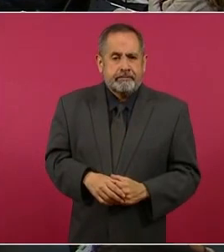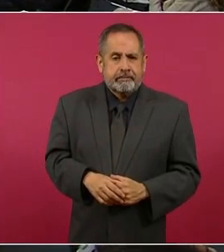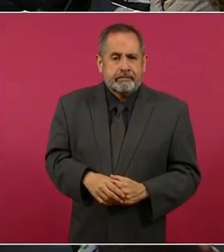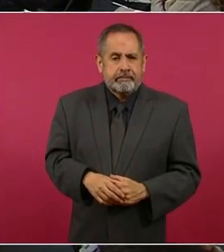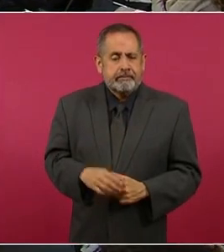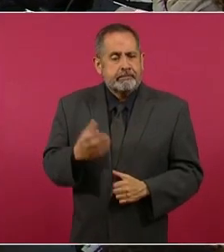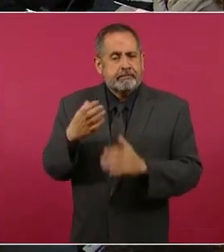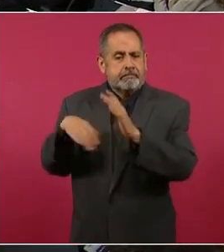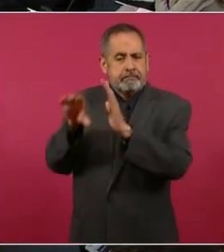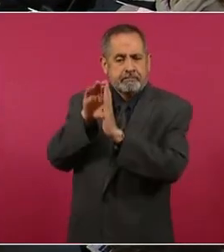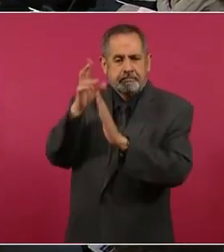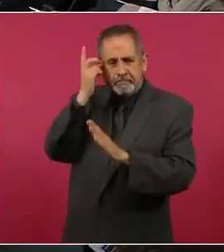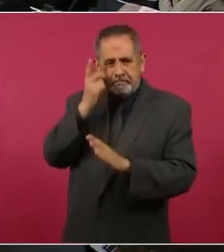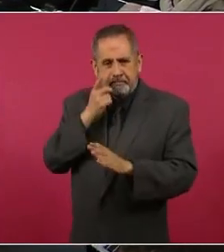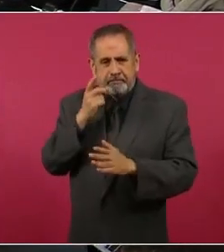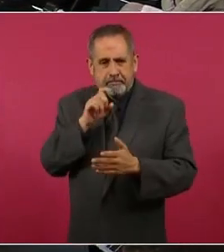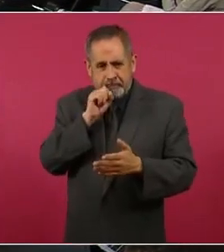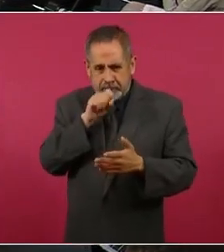alcoba,